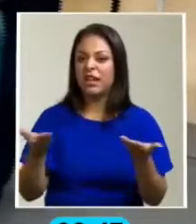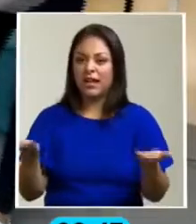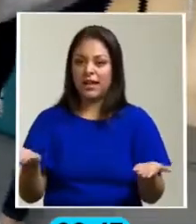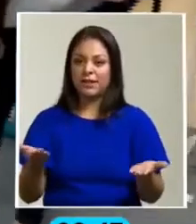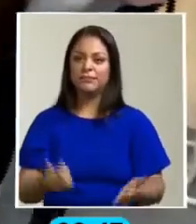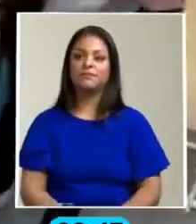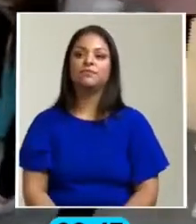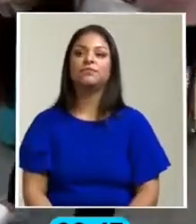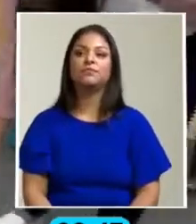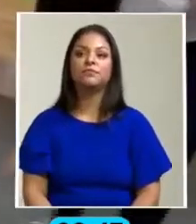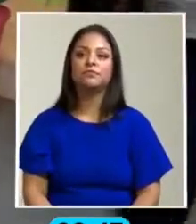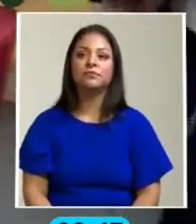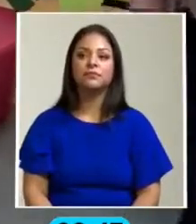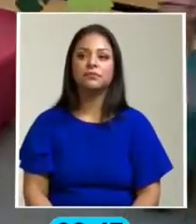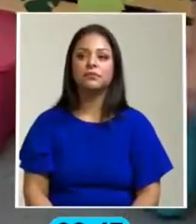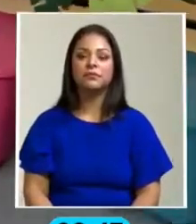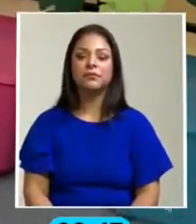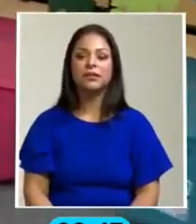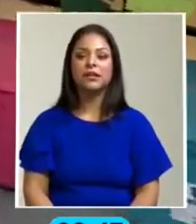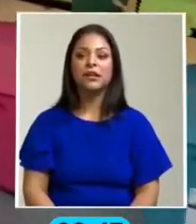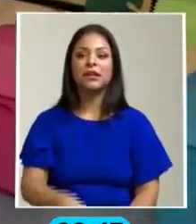Solidaridad